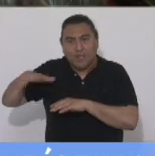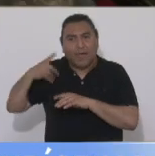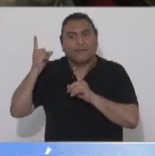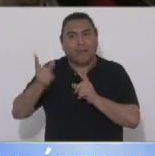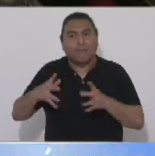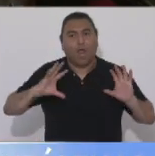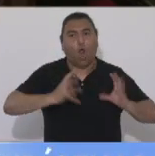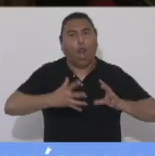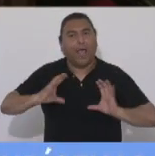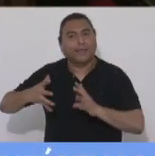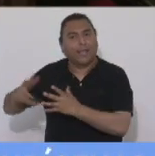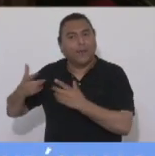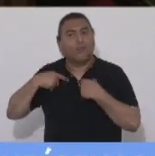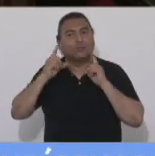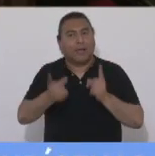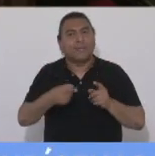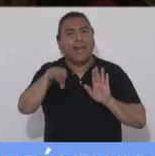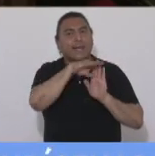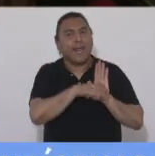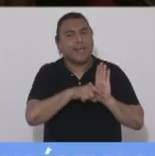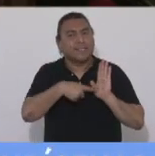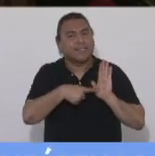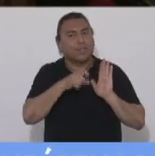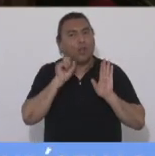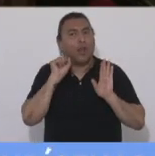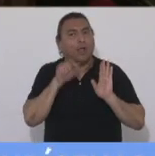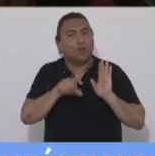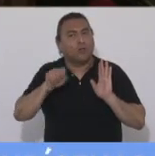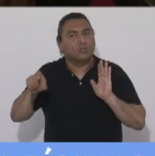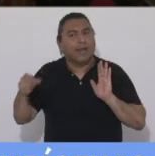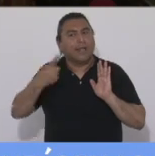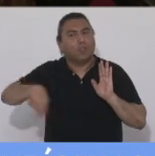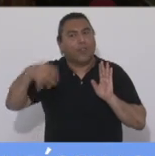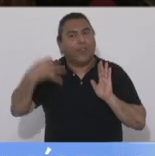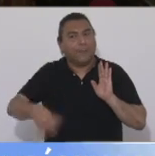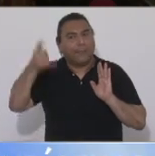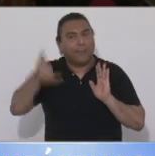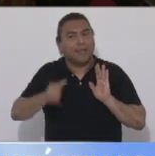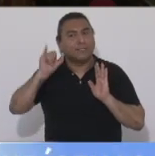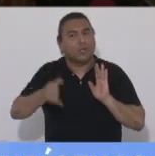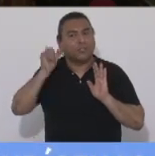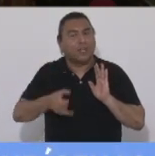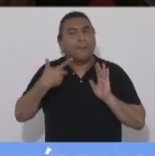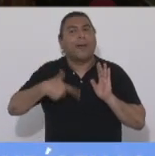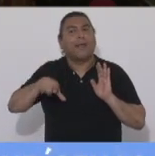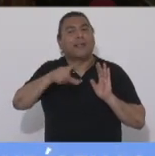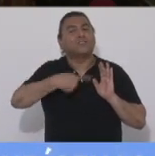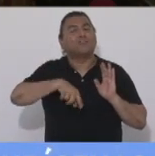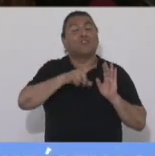los requisitos y las particularidades que deben reunir para ser